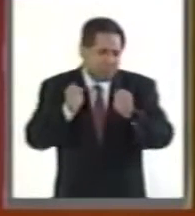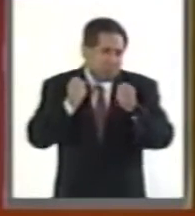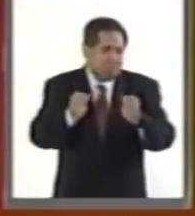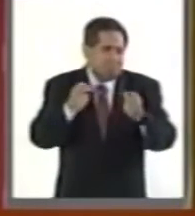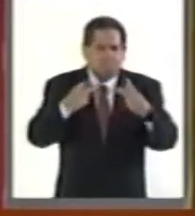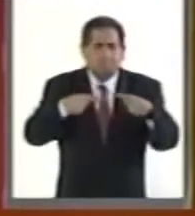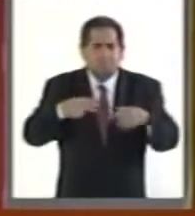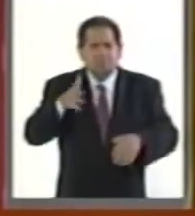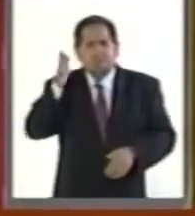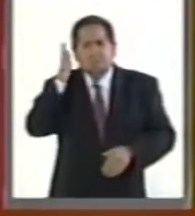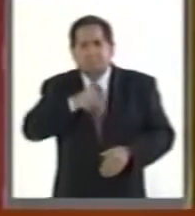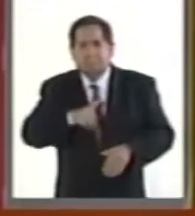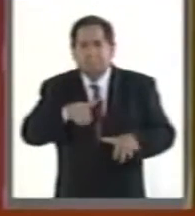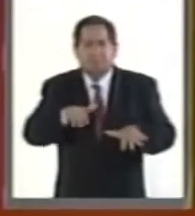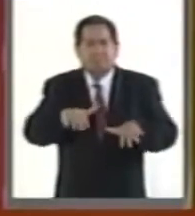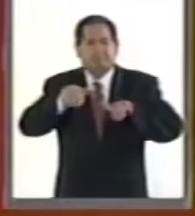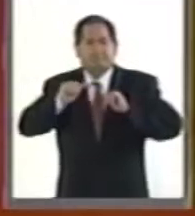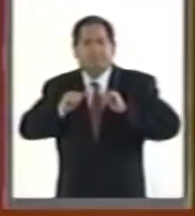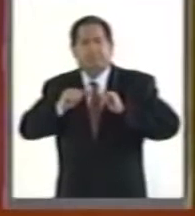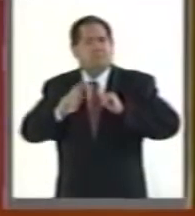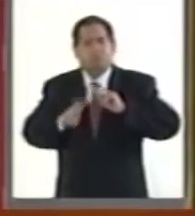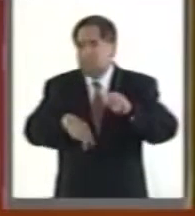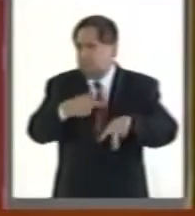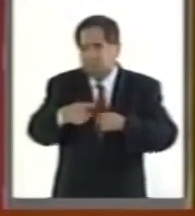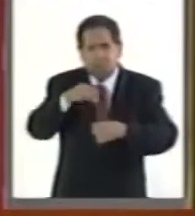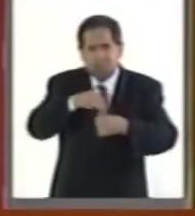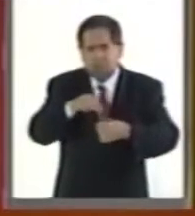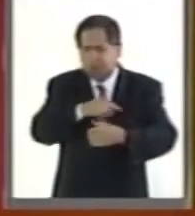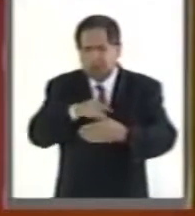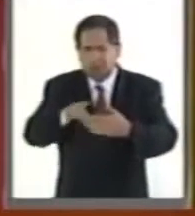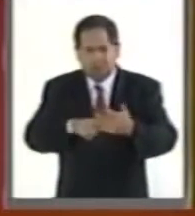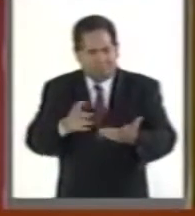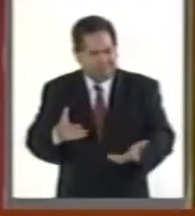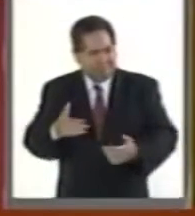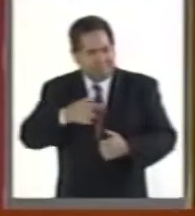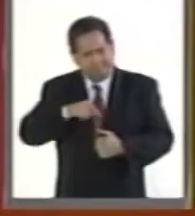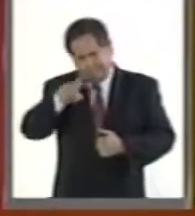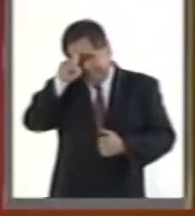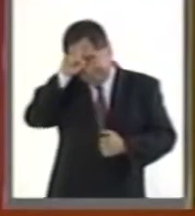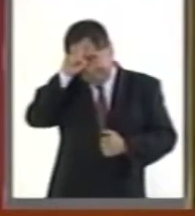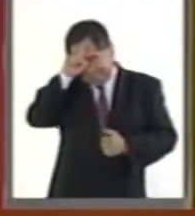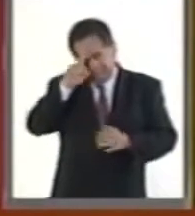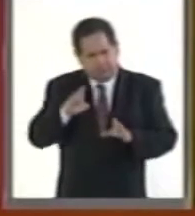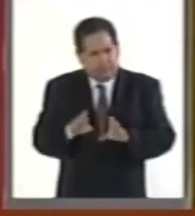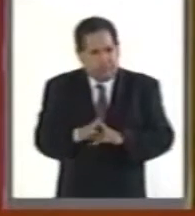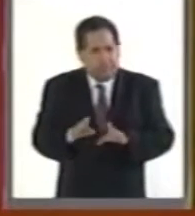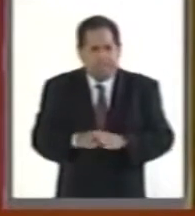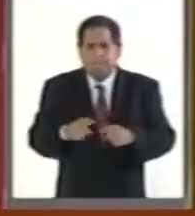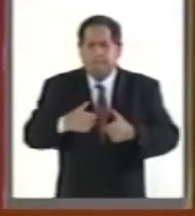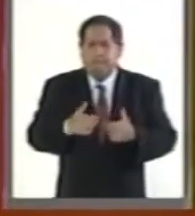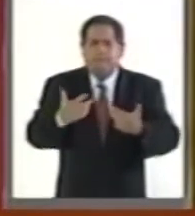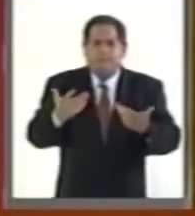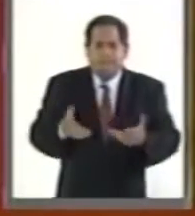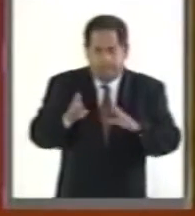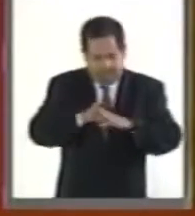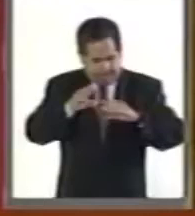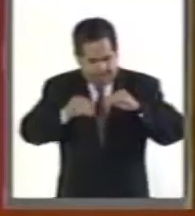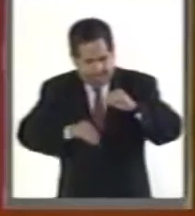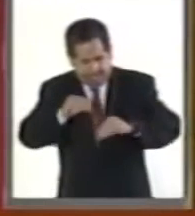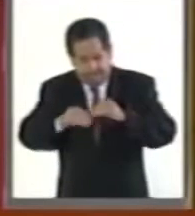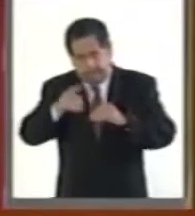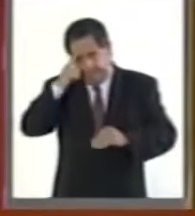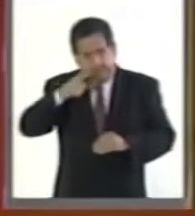en los procesos electorales nos plantean la interrogante de cómo generar los mecanismos para que